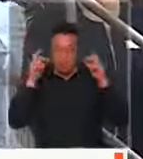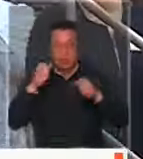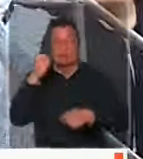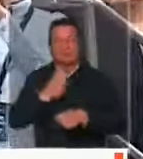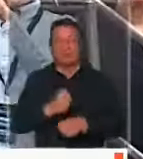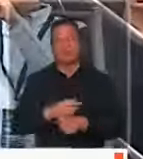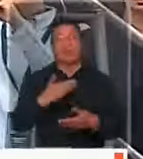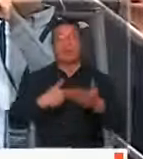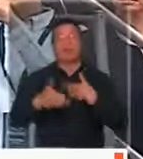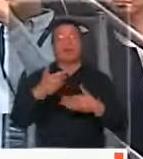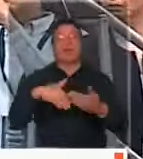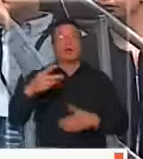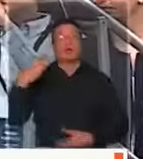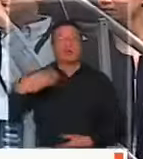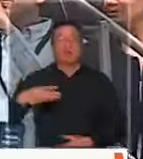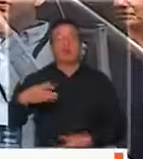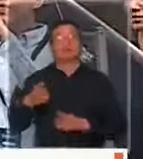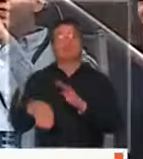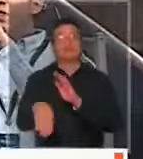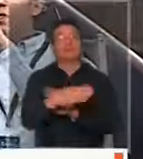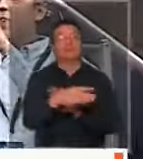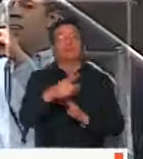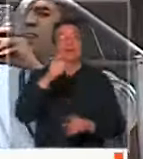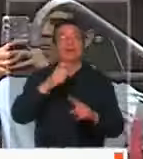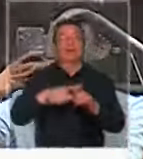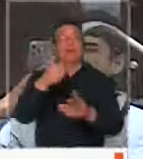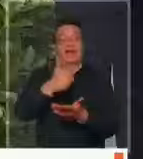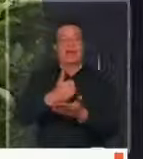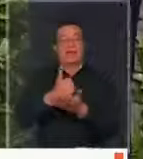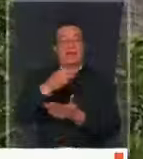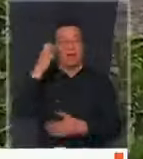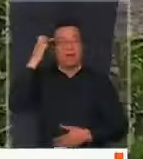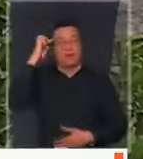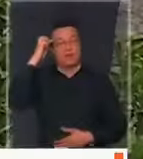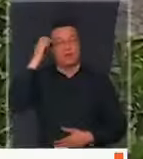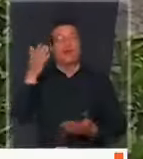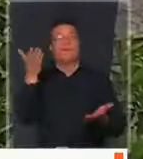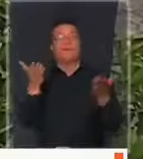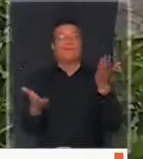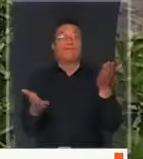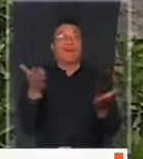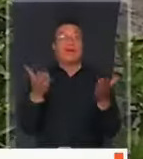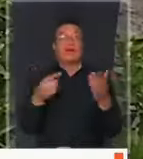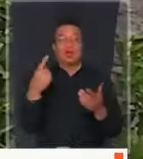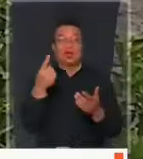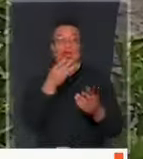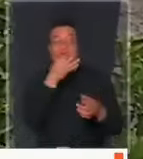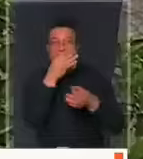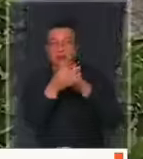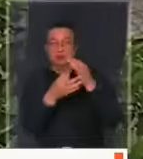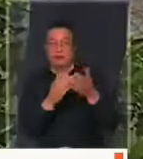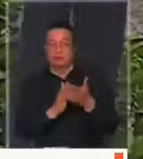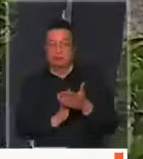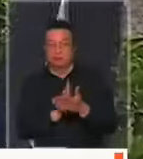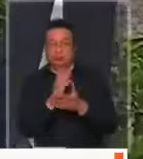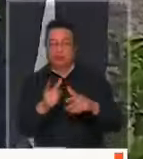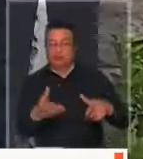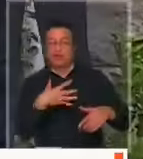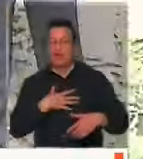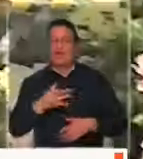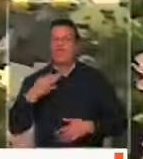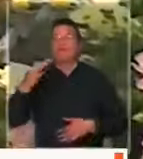Recambio municipal marcado por la salida de la exalcaldesa de Providencia, Evelyn Matthei, quien realizó un balance que no pocos interpretaron como el inicio de la carrera presidencial